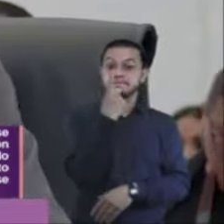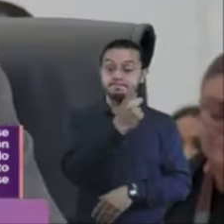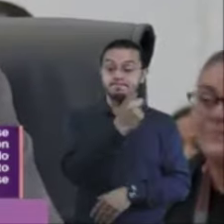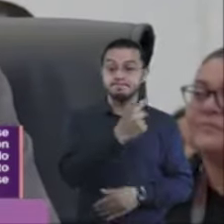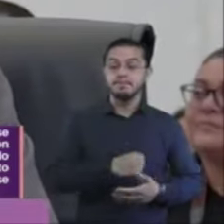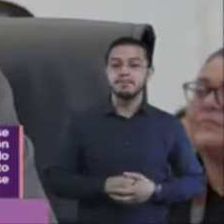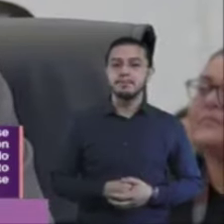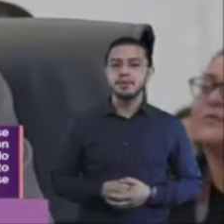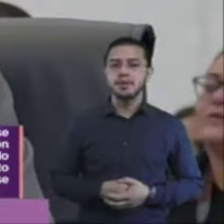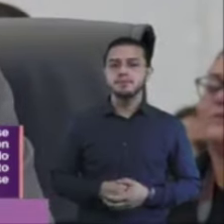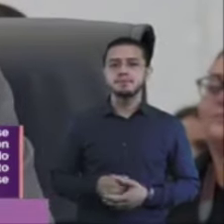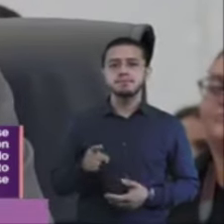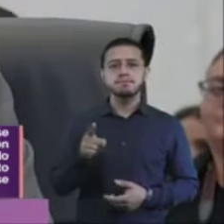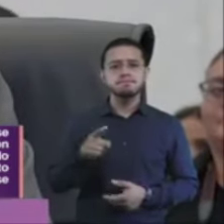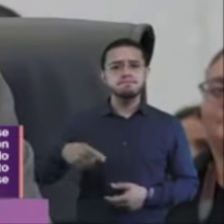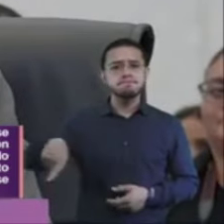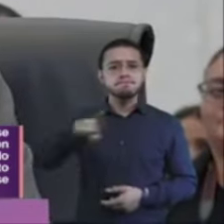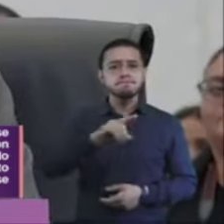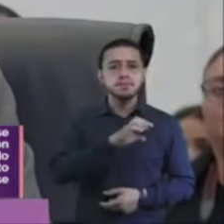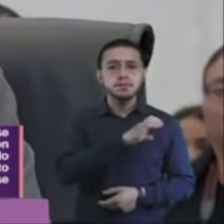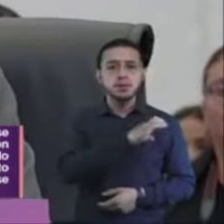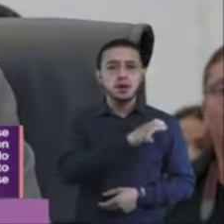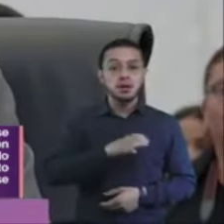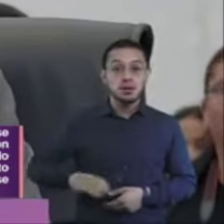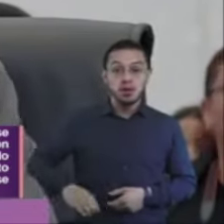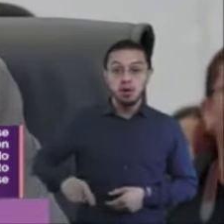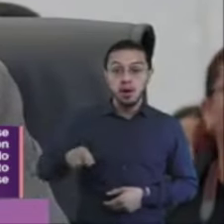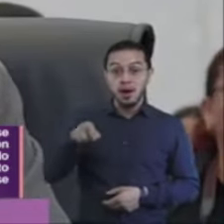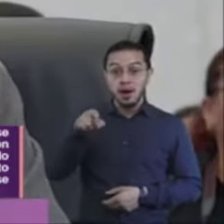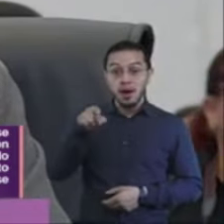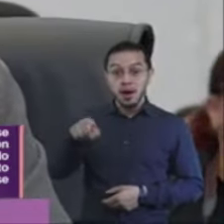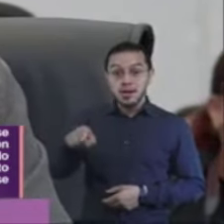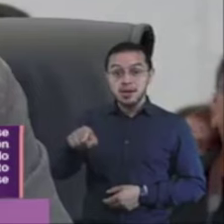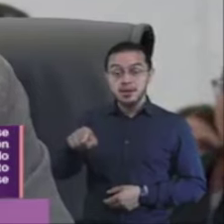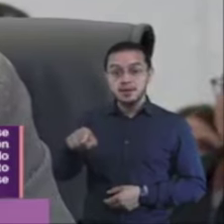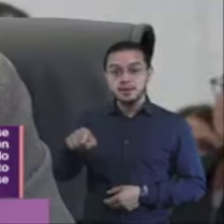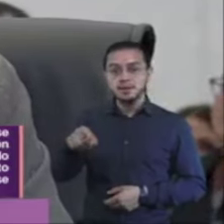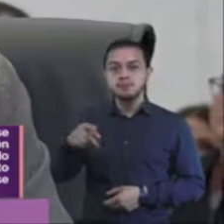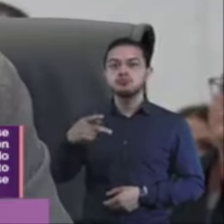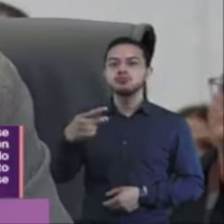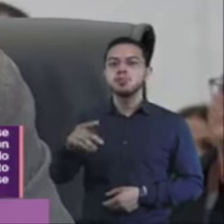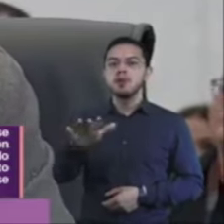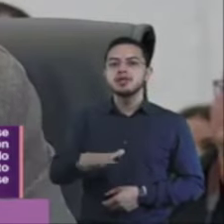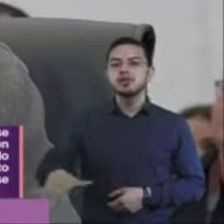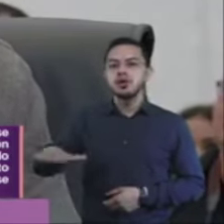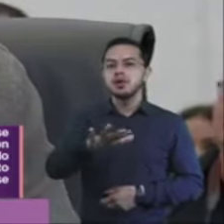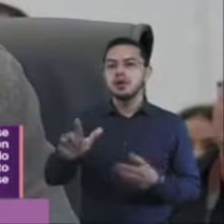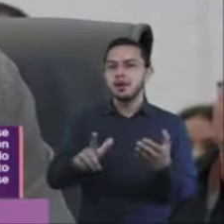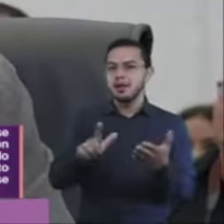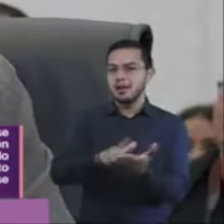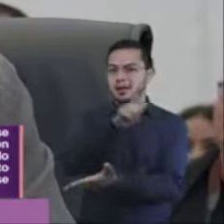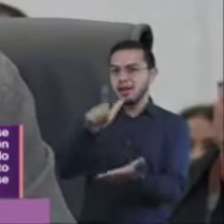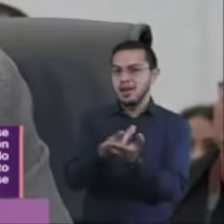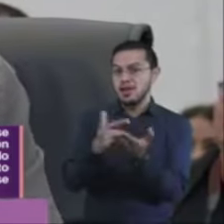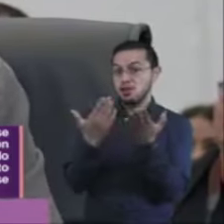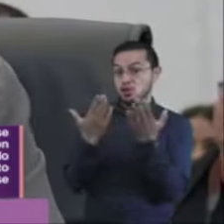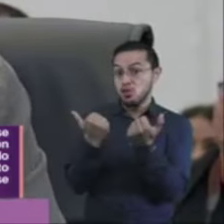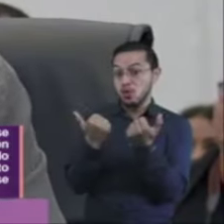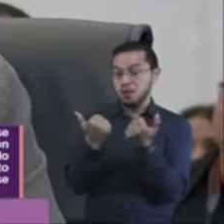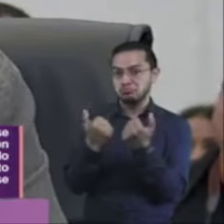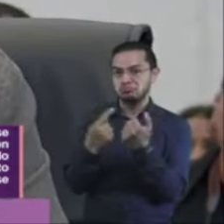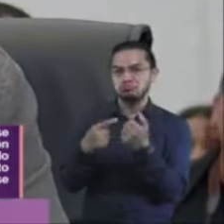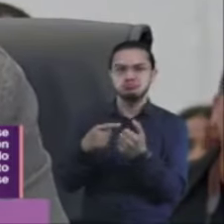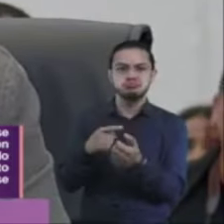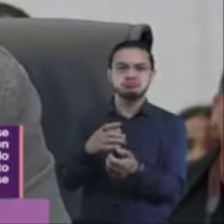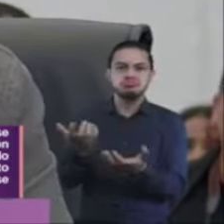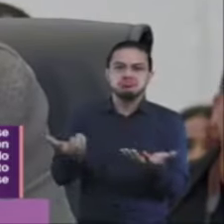razón si no hubo lineamientos En lo local Entonces es inoperante cuando se trata de esgrimir ese agravio